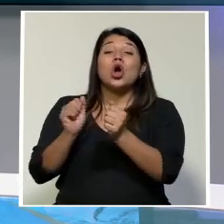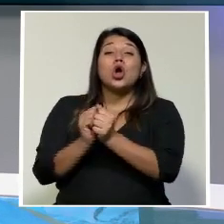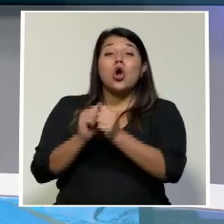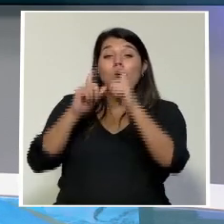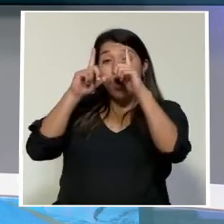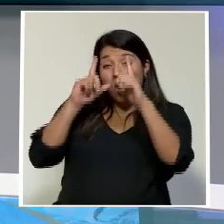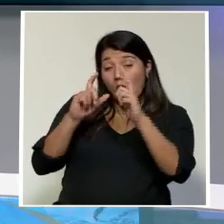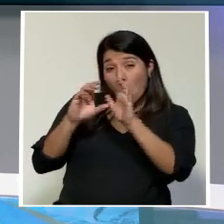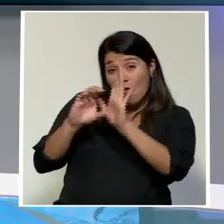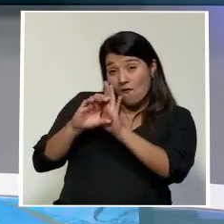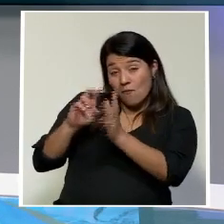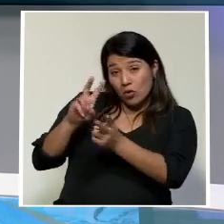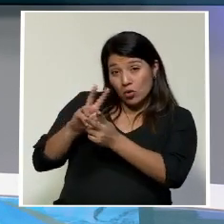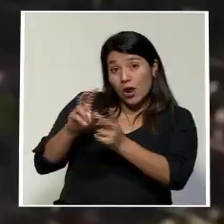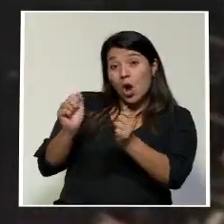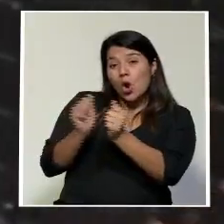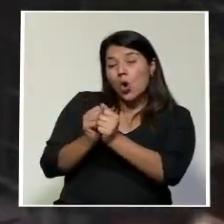con menores de edad.